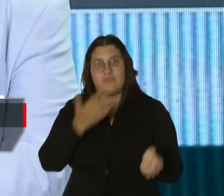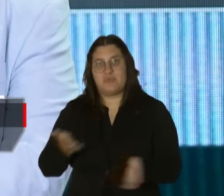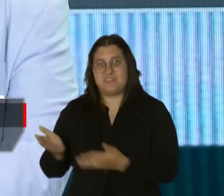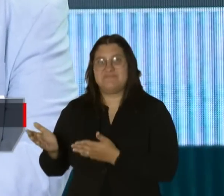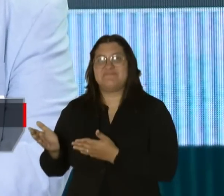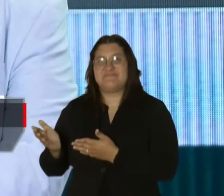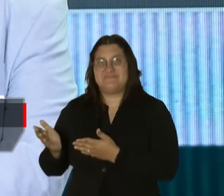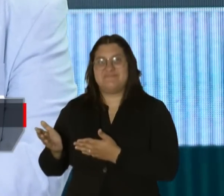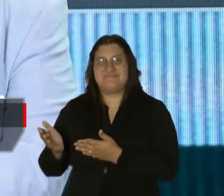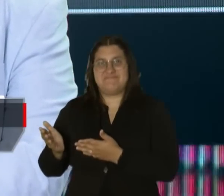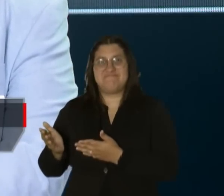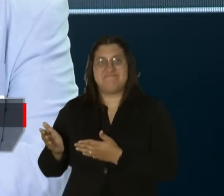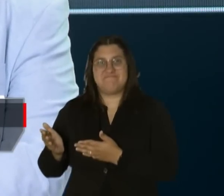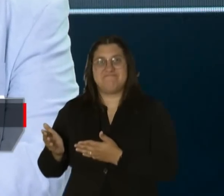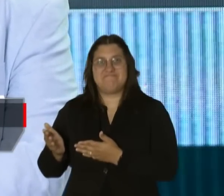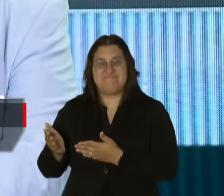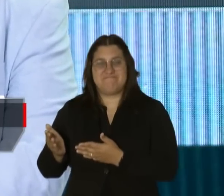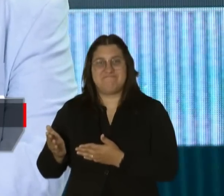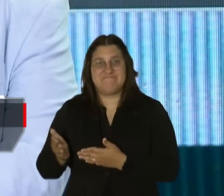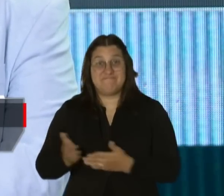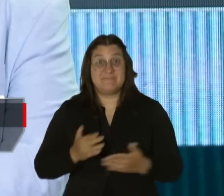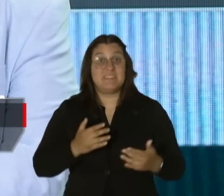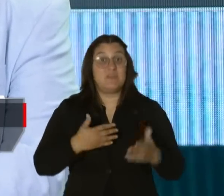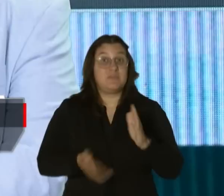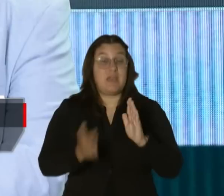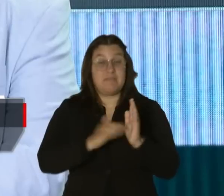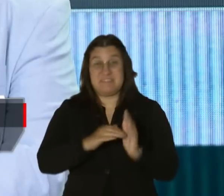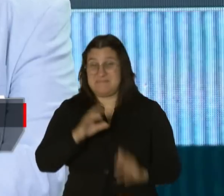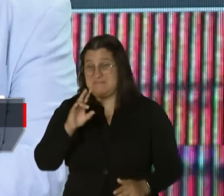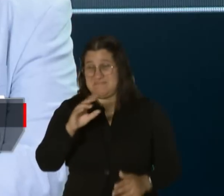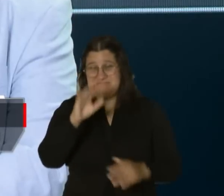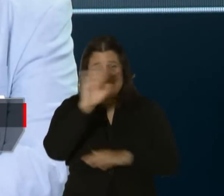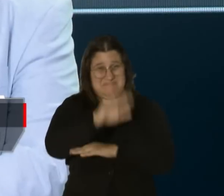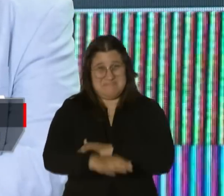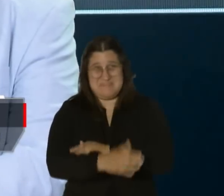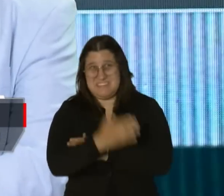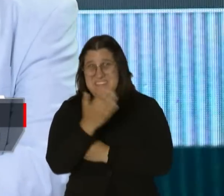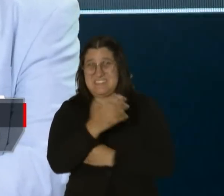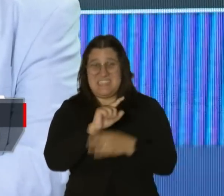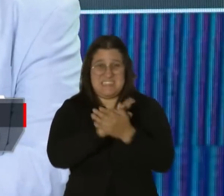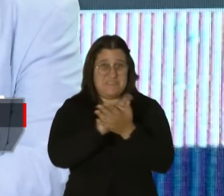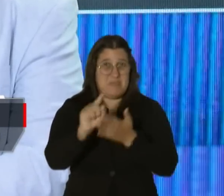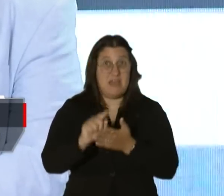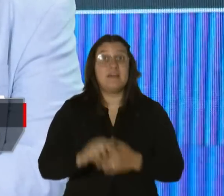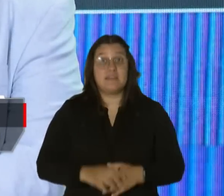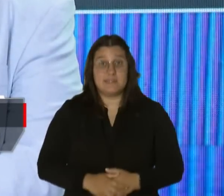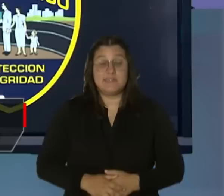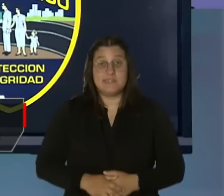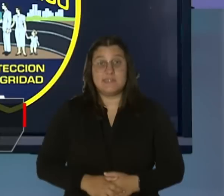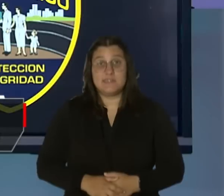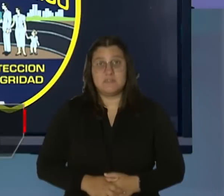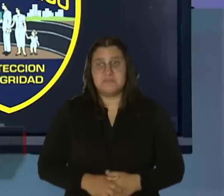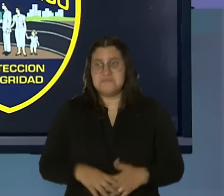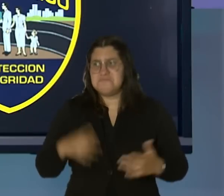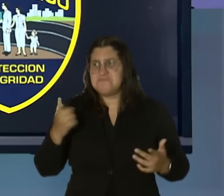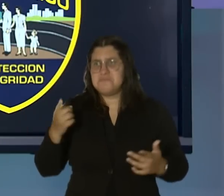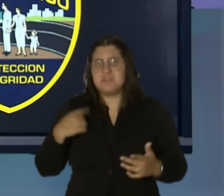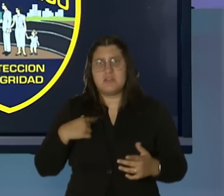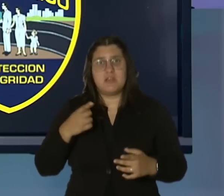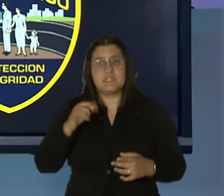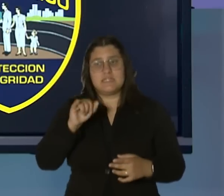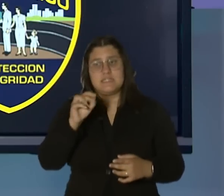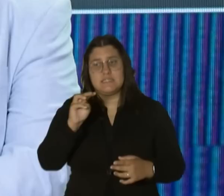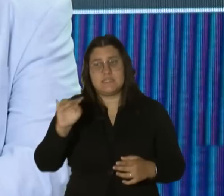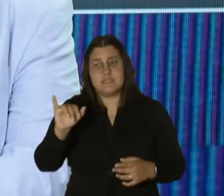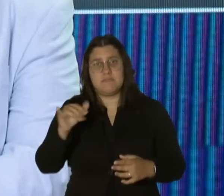-0457. Repito, 24 horas al día, 7 días a la semana. Teniente, si a Jimmy le da con sol y